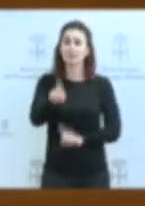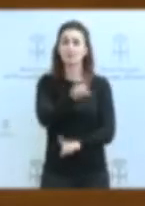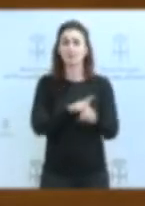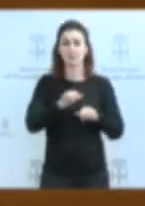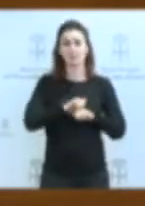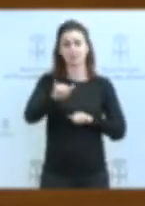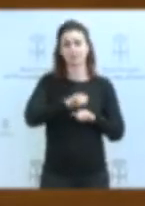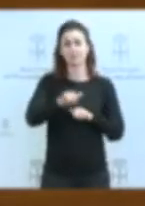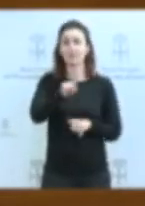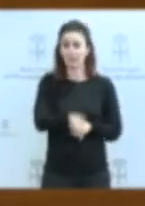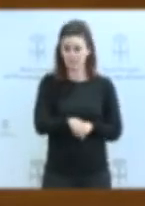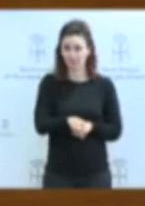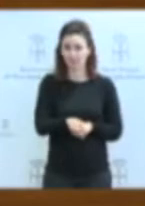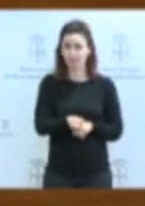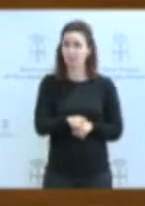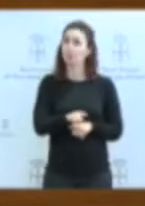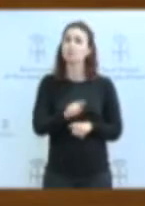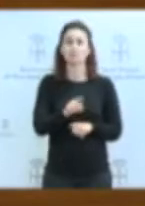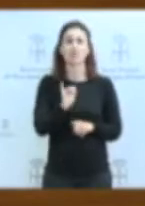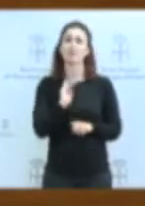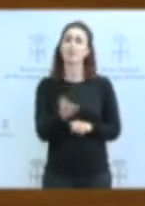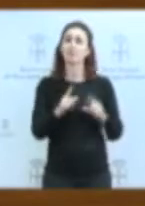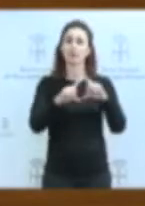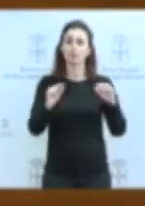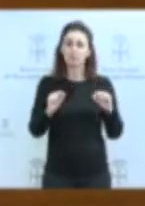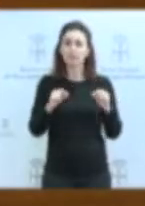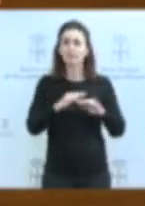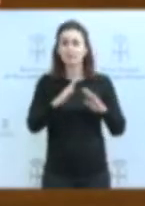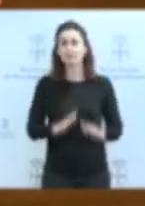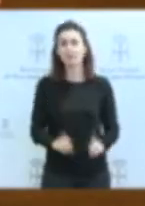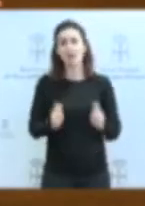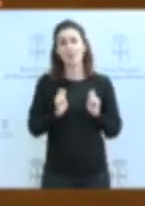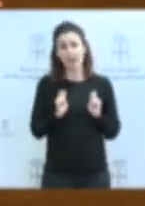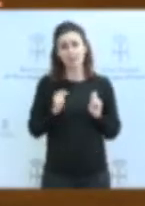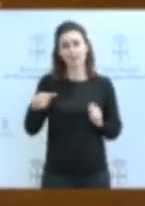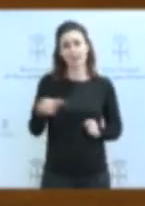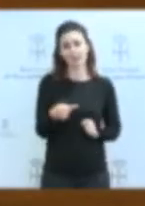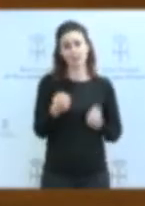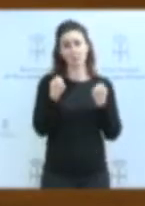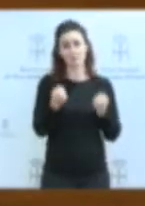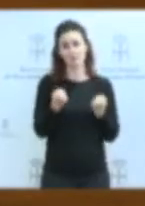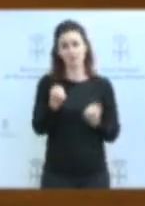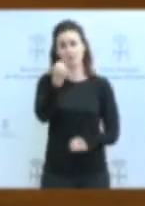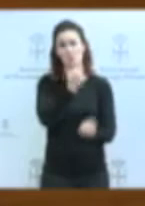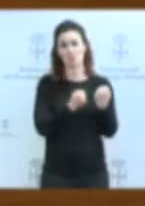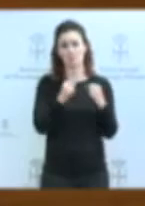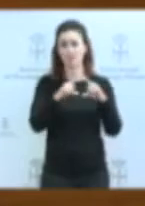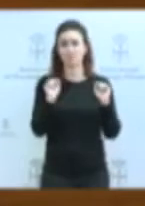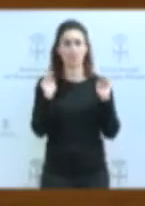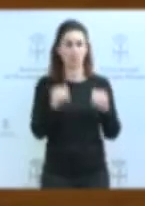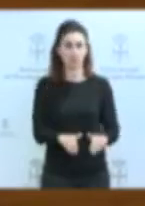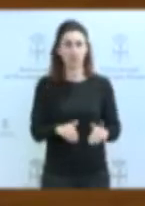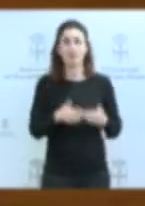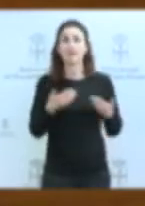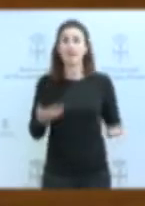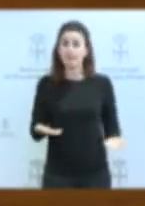Asturias y que tiene un efecto determinante, entre otras cuestiones, en la economía asturiana. Y ahí sí que usted no se escapa. Se ha